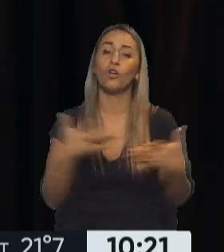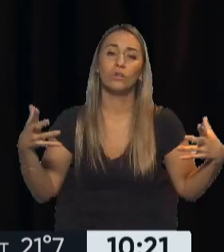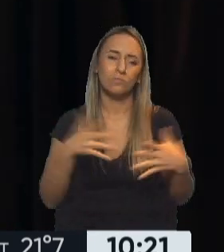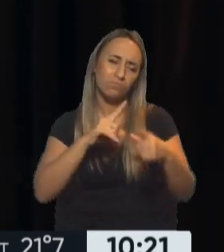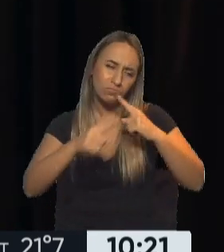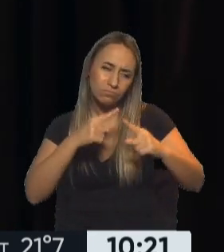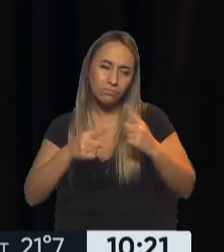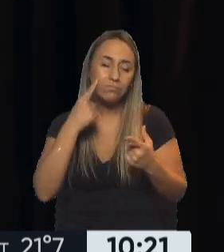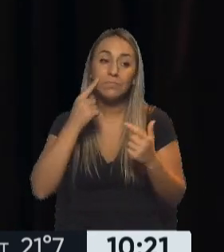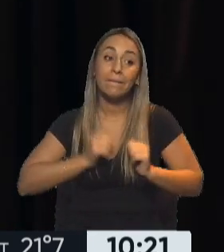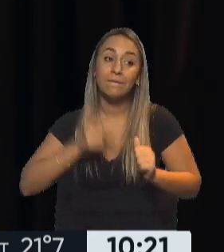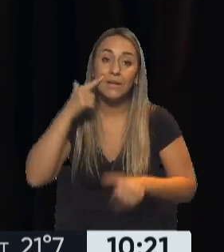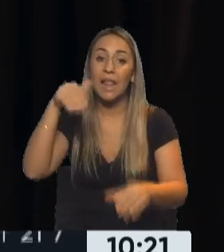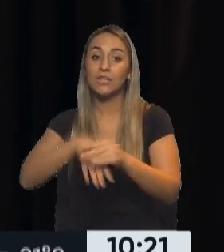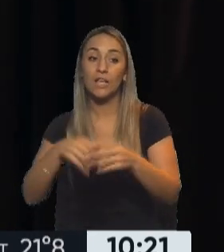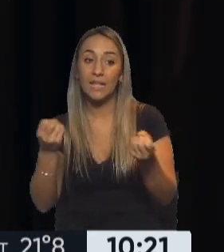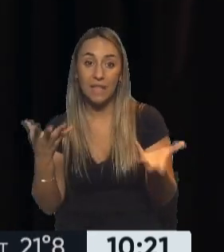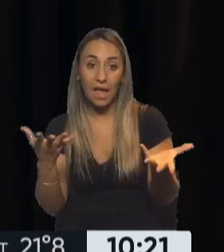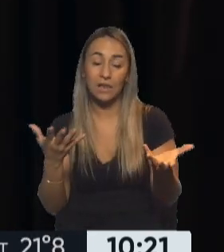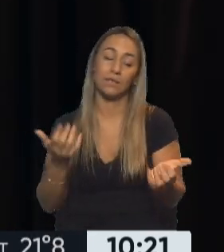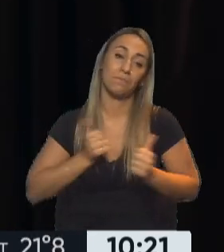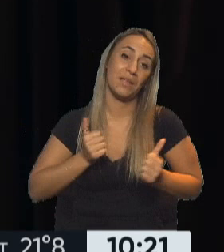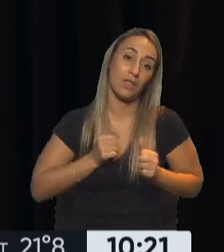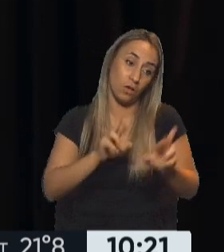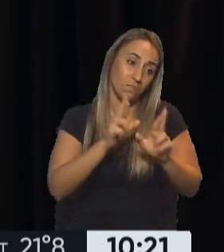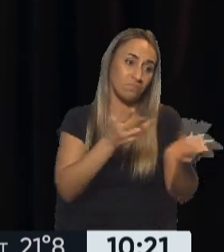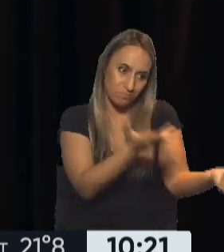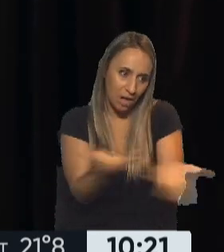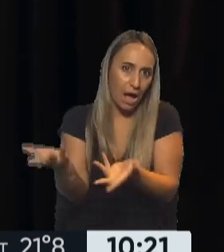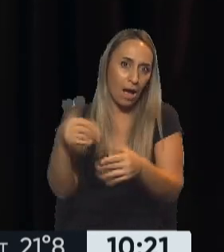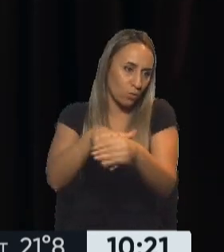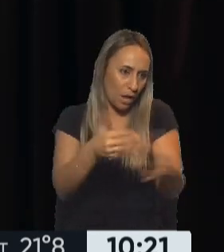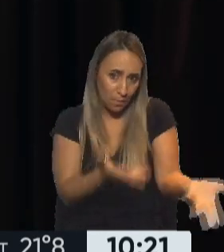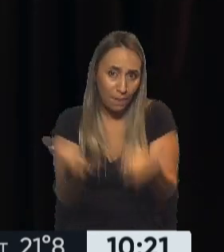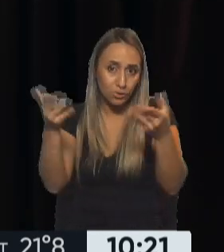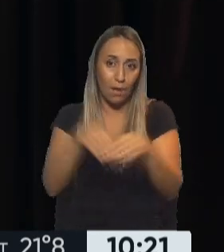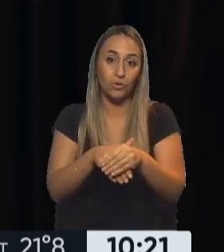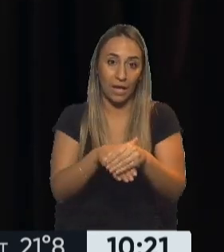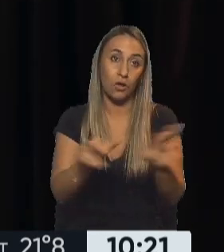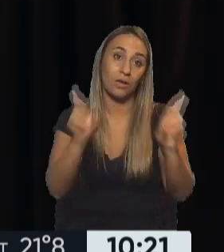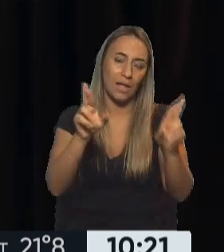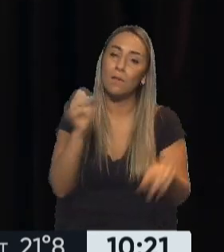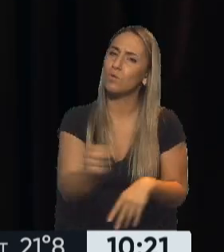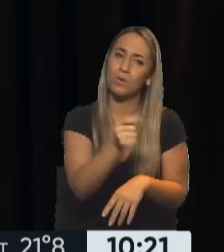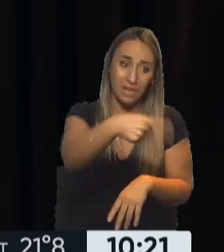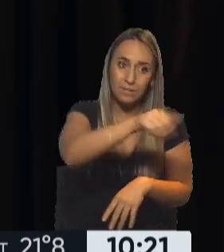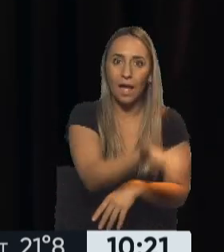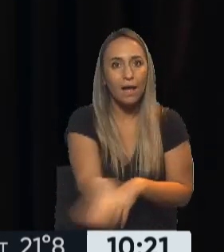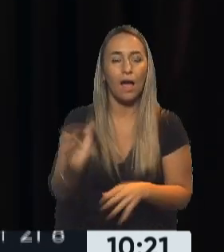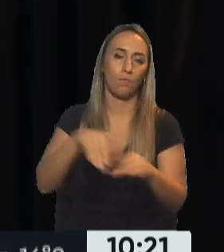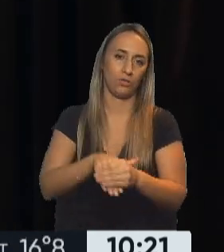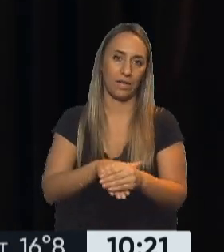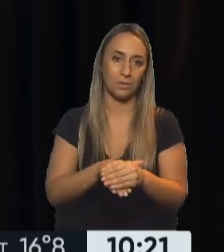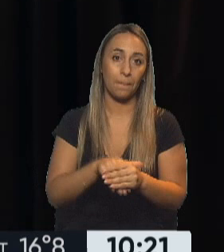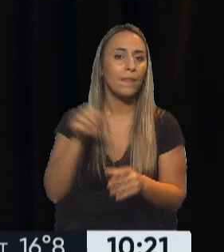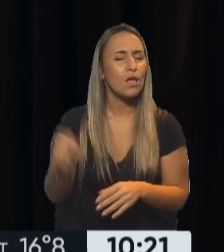comicio y con mucha expectativa de que nuestro pueblo vaya a votar. Es importantísimo ir a votar.